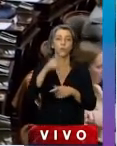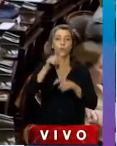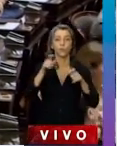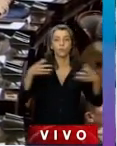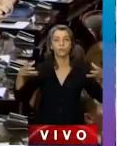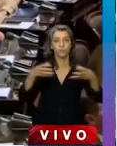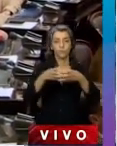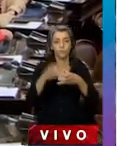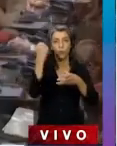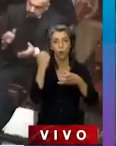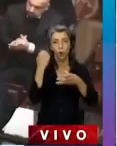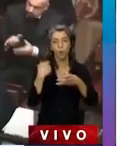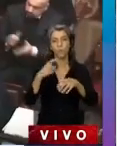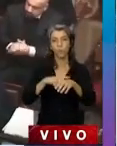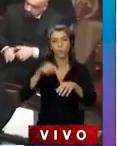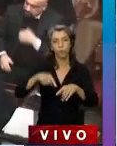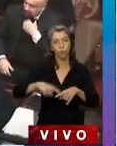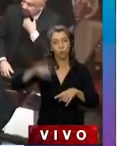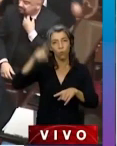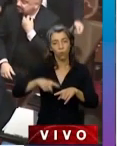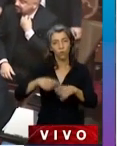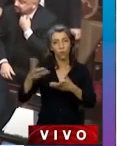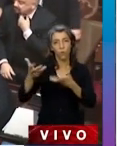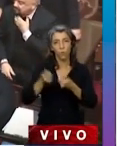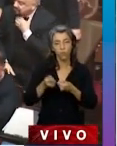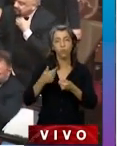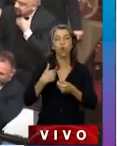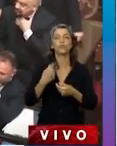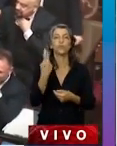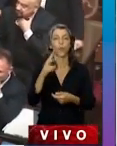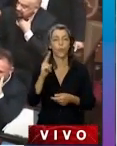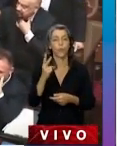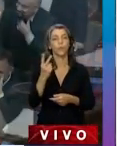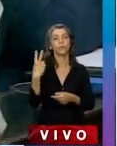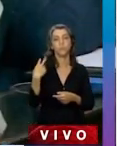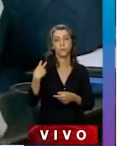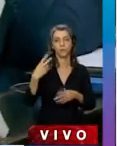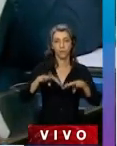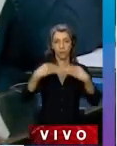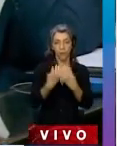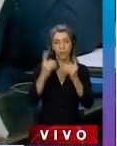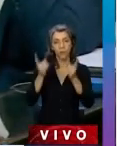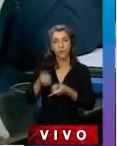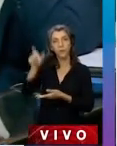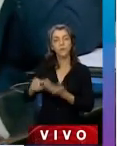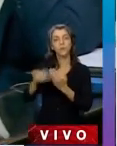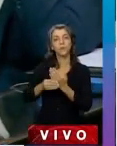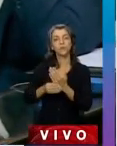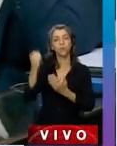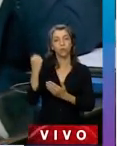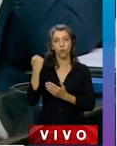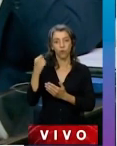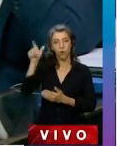daban aumentos de sumas fijas pensando en garantizar algunas de las cuestiones básicas de cada familia. Cuando se